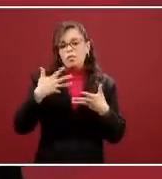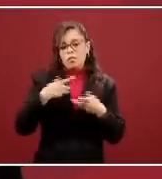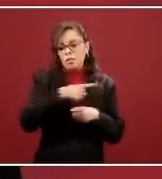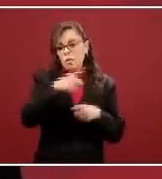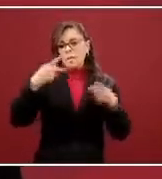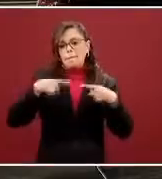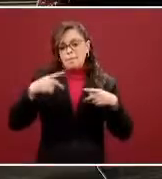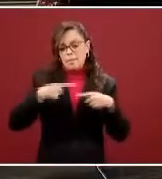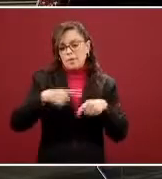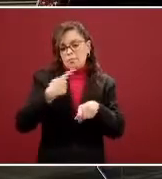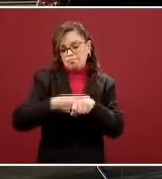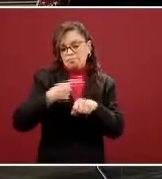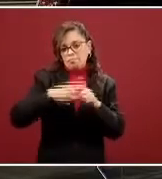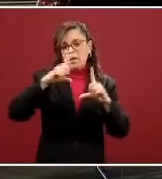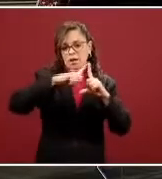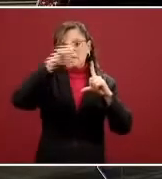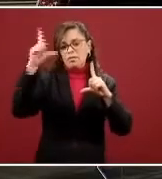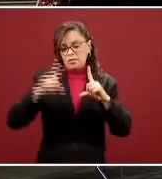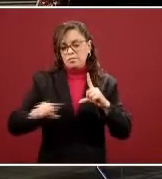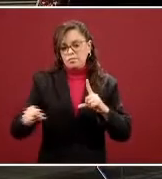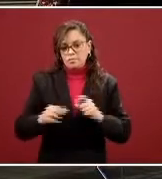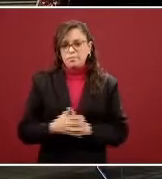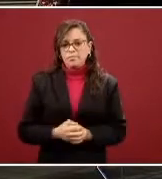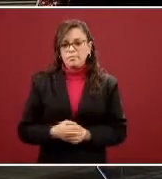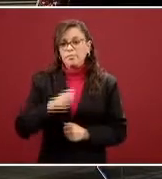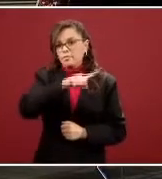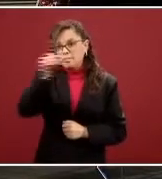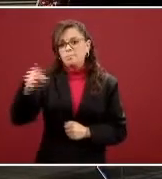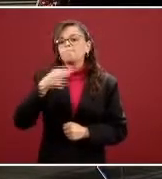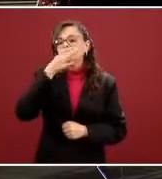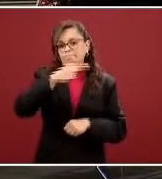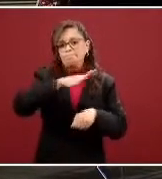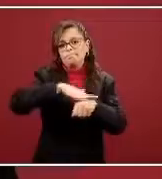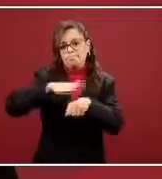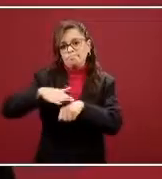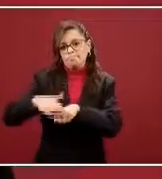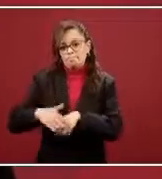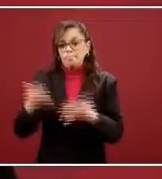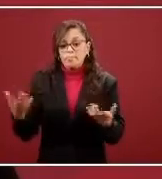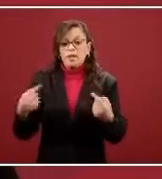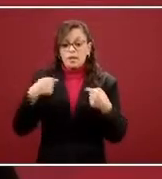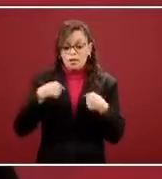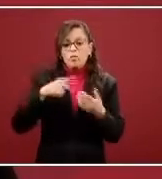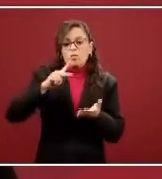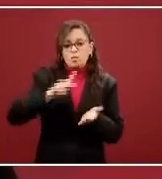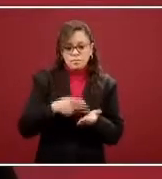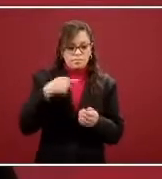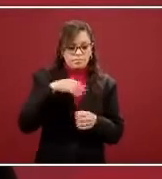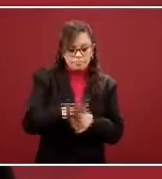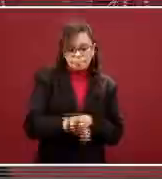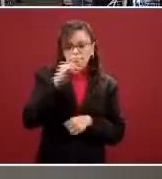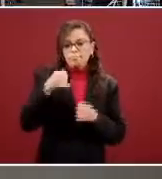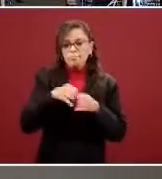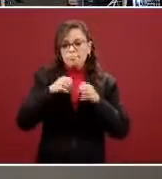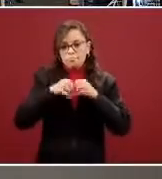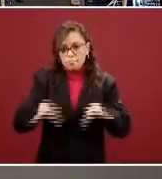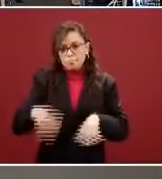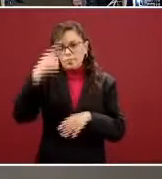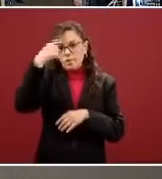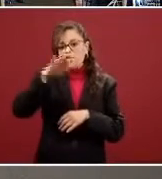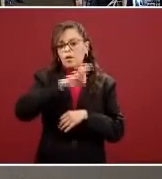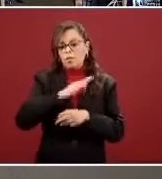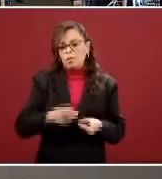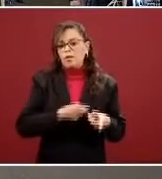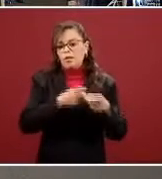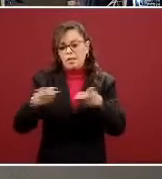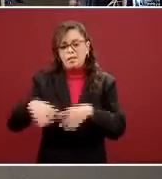ellos reportan. Lo que nosotros hacemos es luego emparejar la información y traer un nuevo corte para las 7 de la noche.